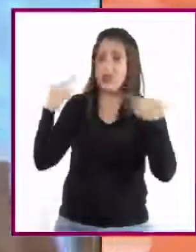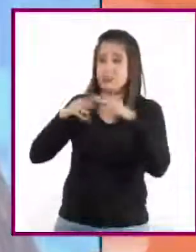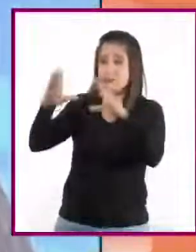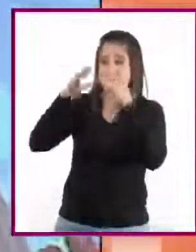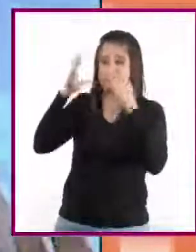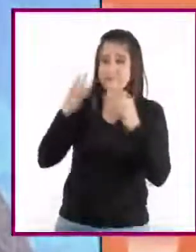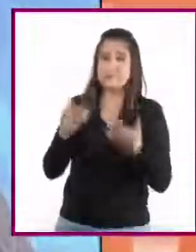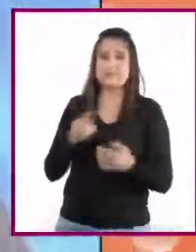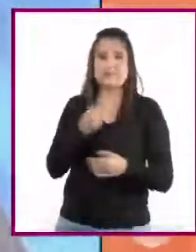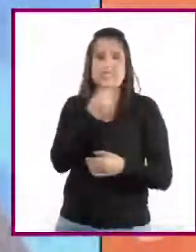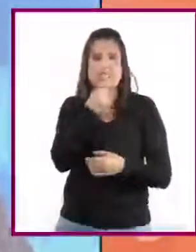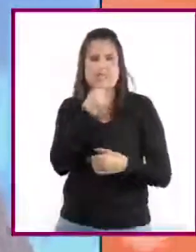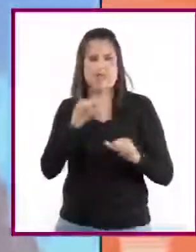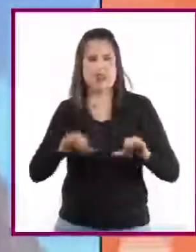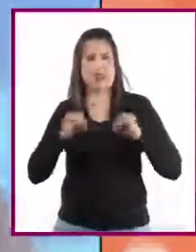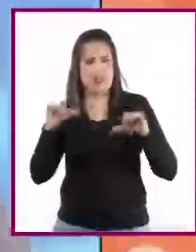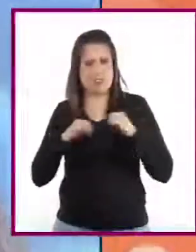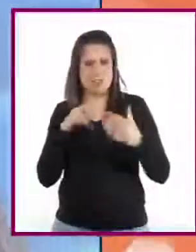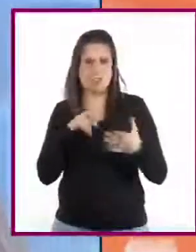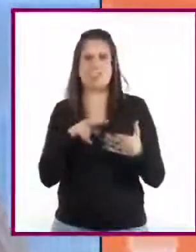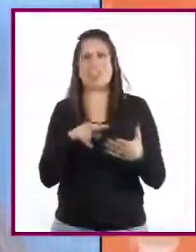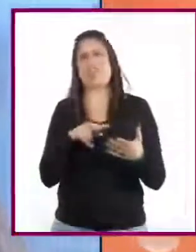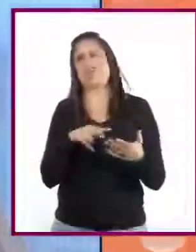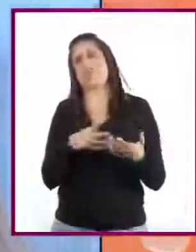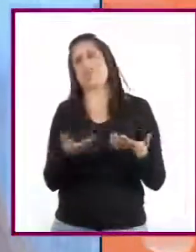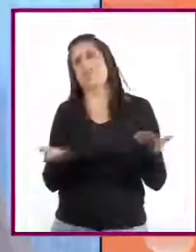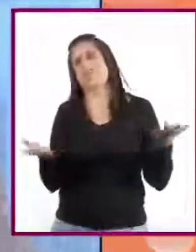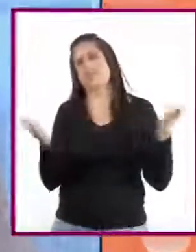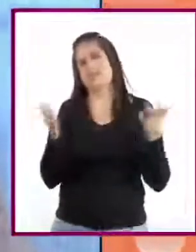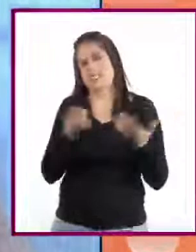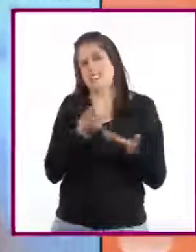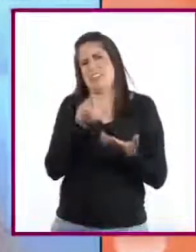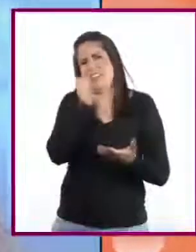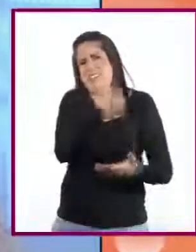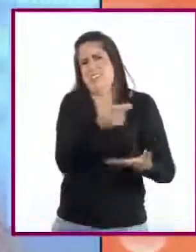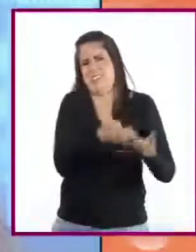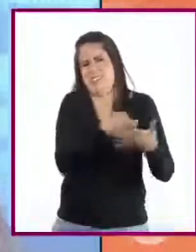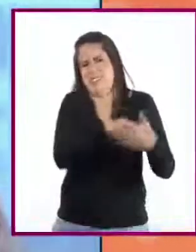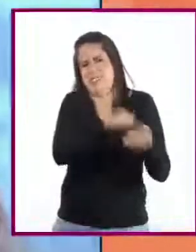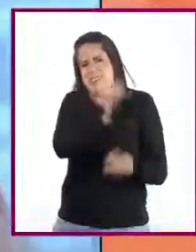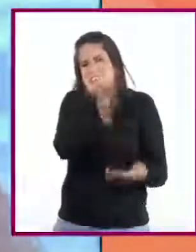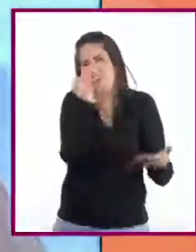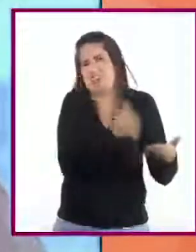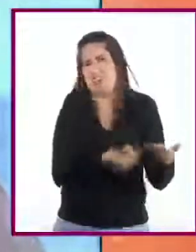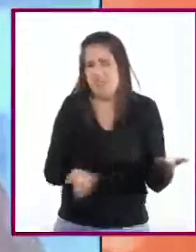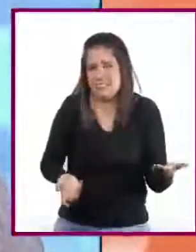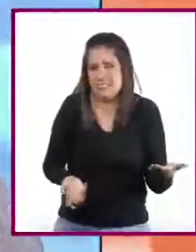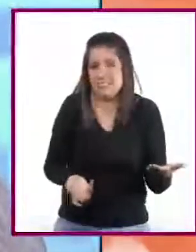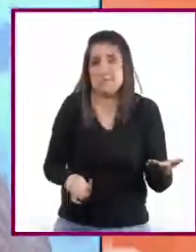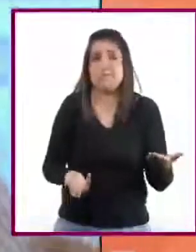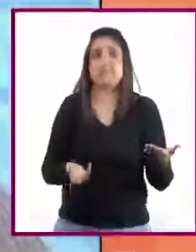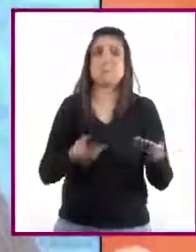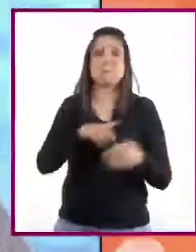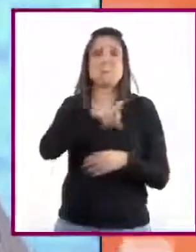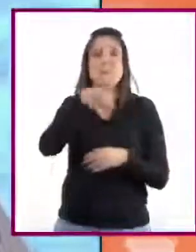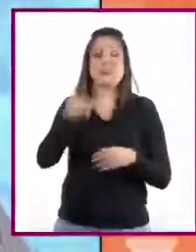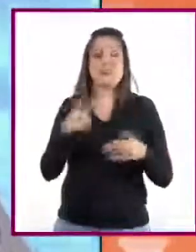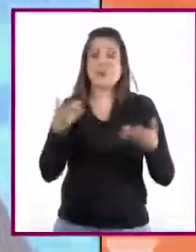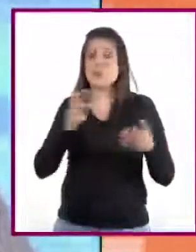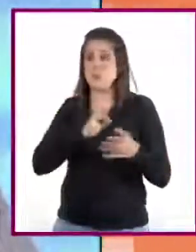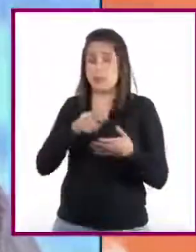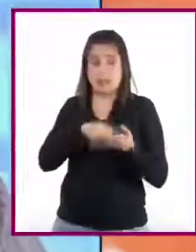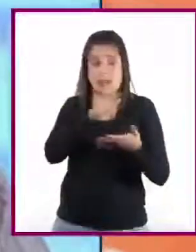para un niño o para un adolescente sí es, ay, ¿qué es esto? Y a la hora de tratar de